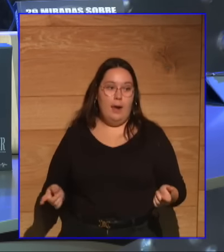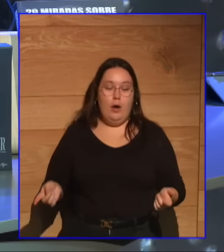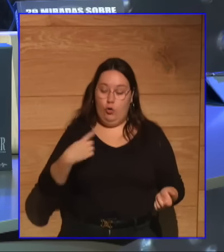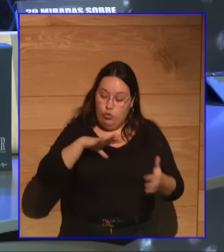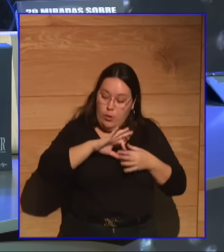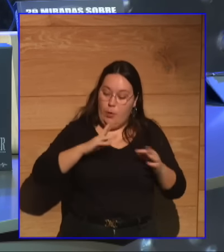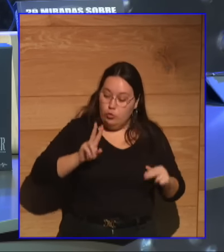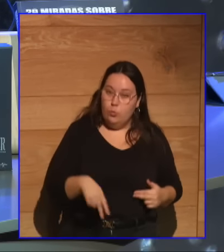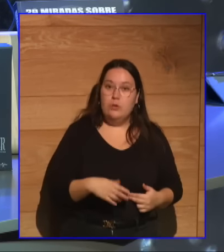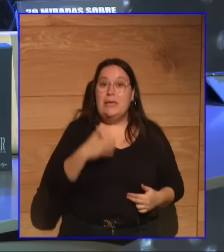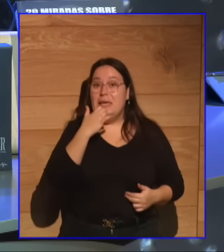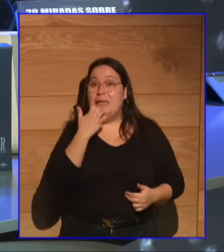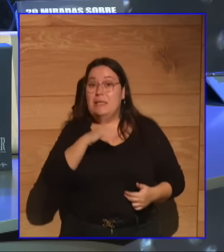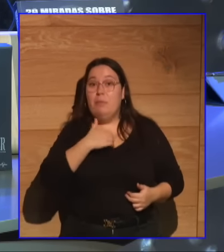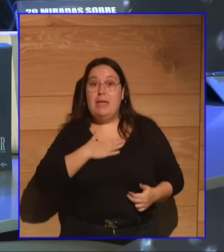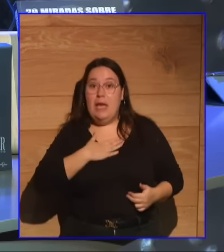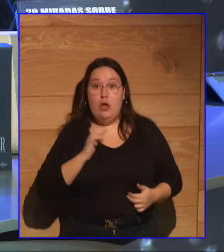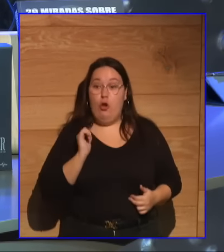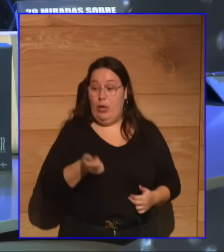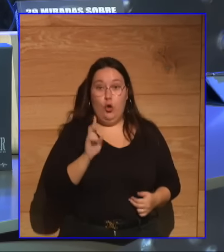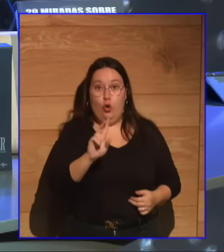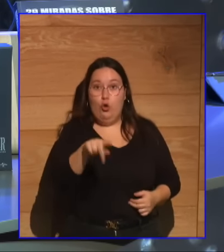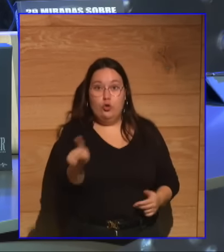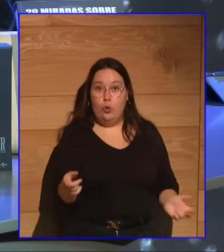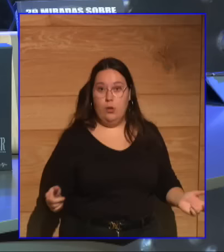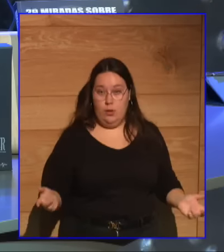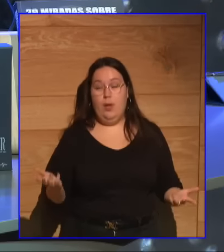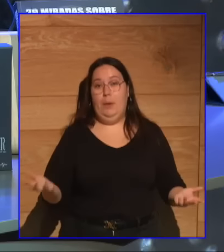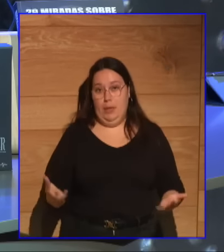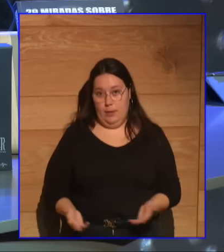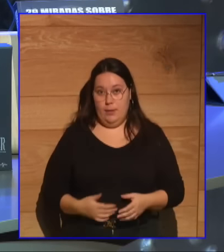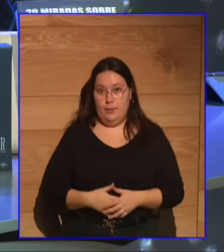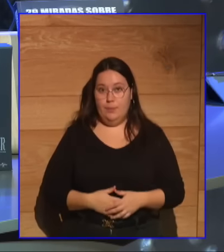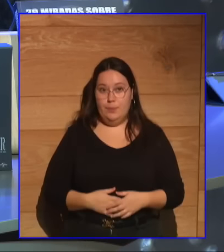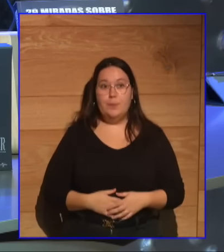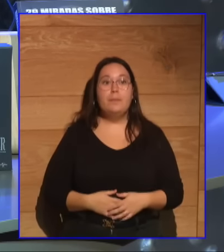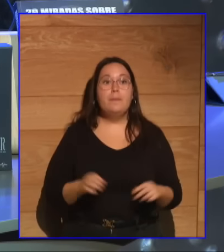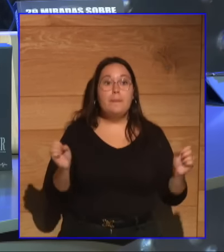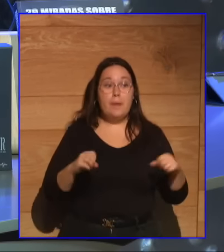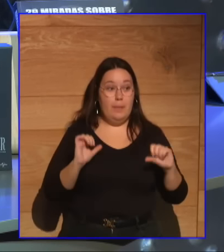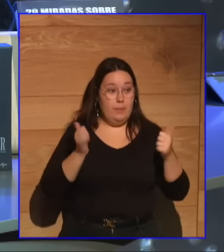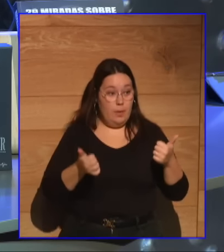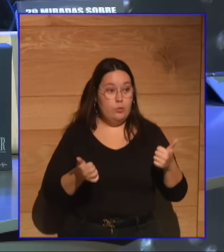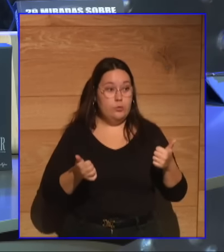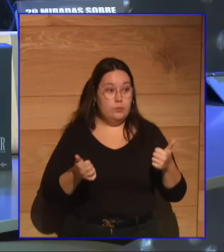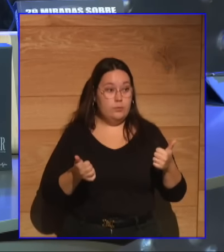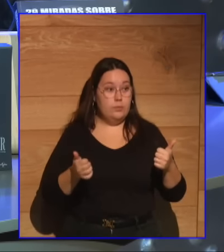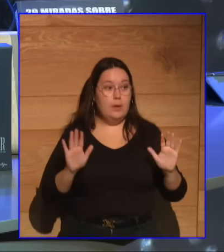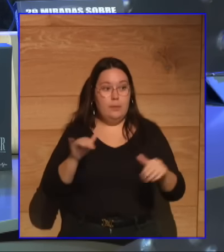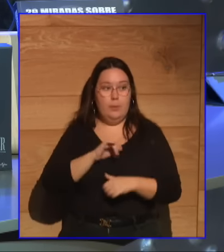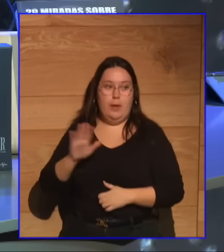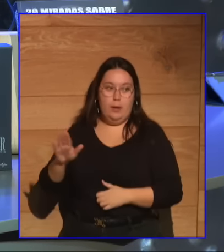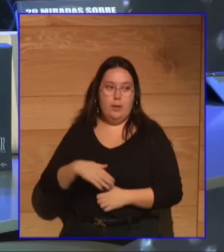tus amigos. Pero si mañana no soy rico, por lo que se me anda un palo en internet, me han quitado todo. Vale, empezamos ya. Empezamos ya. Bueno, pero un